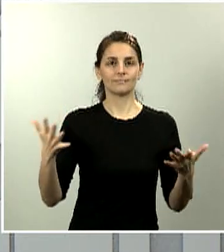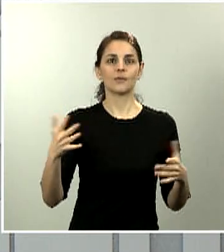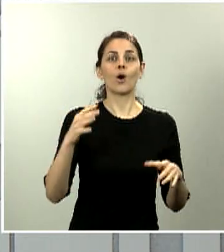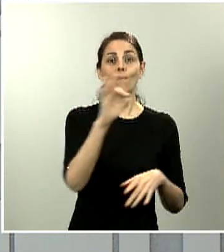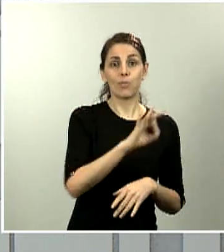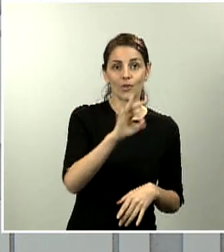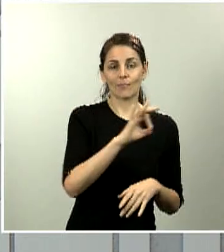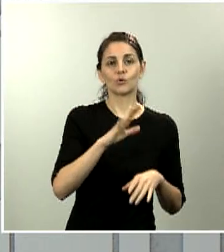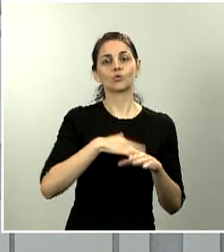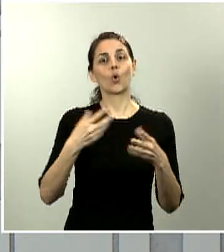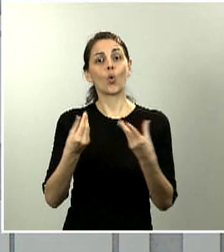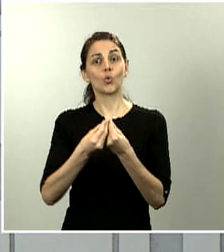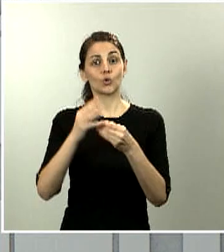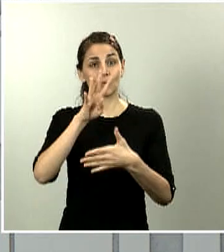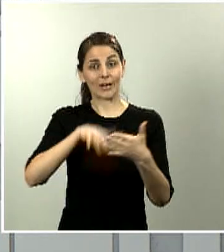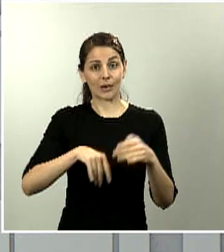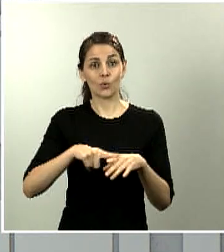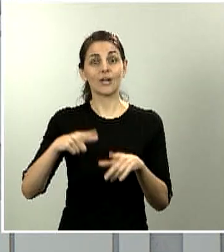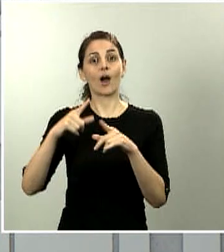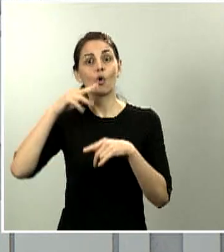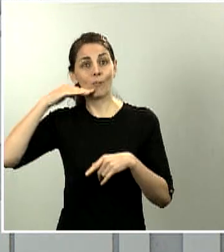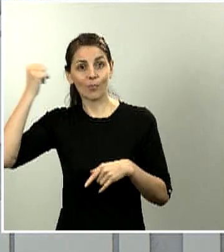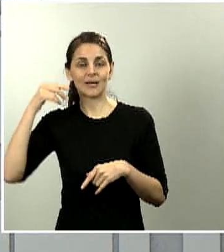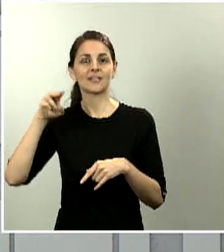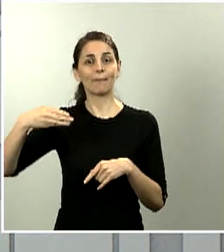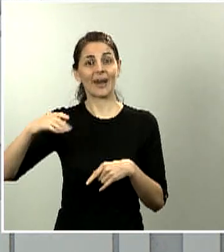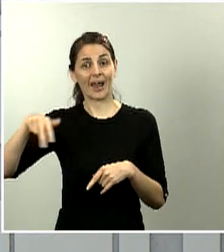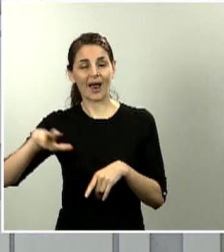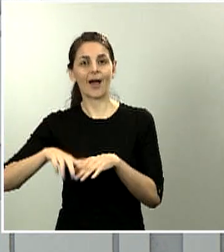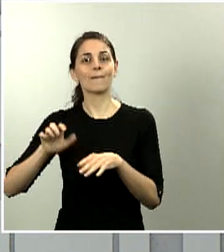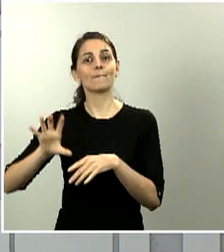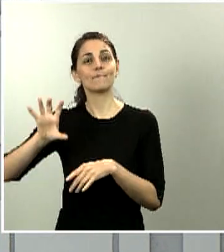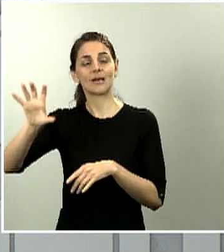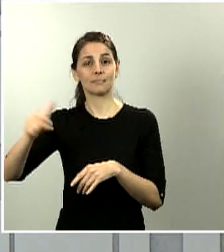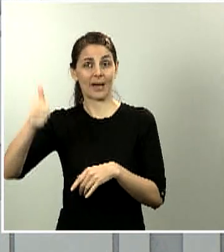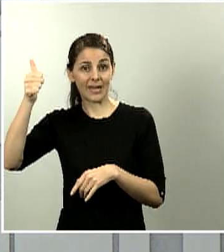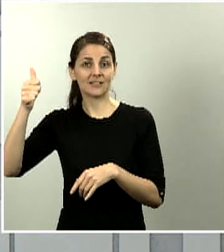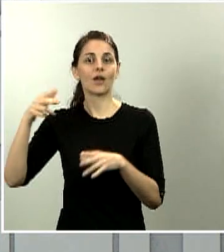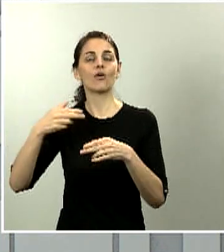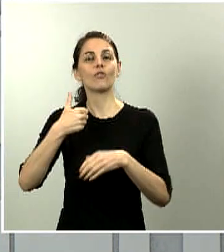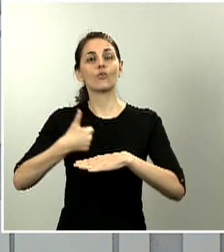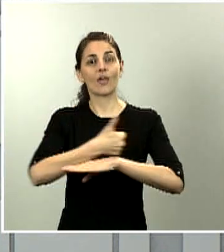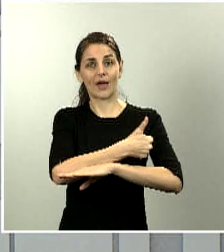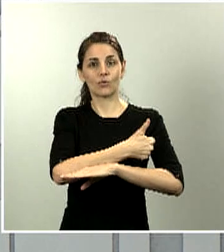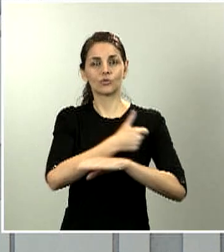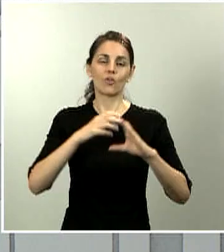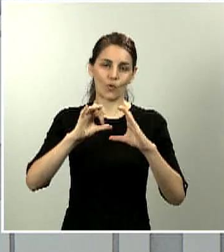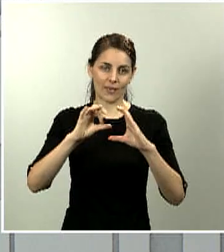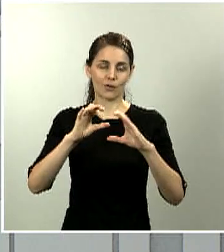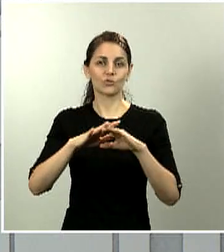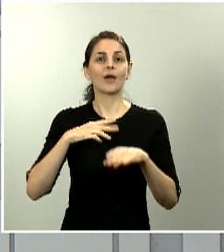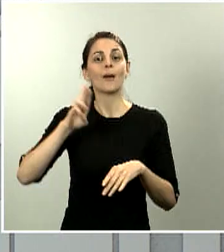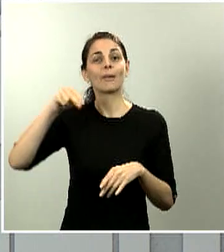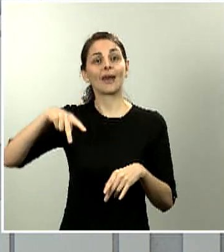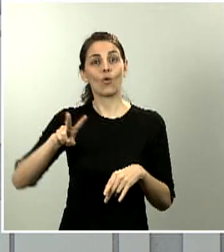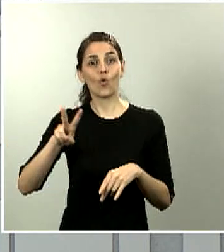Catalunya, Compromís, el BNG, Más País, Ciudadanos, PNV y hoy se sumaría Esquerra y